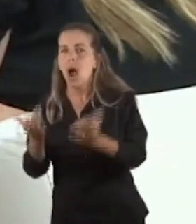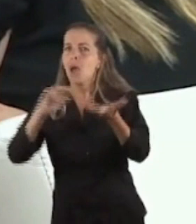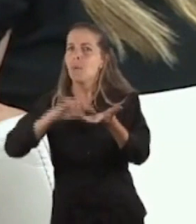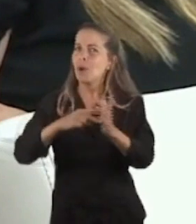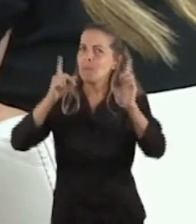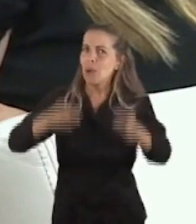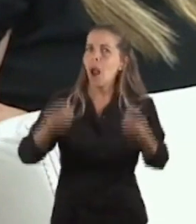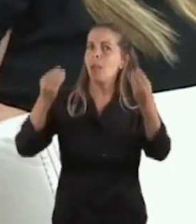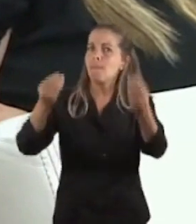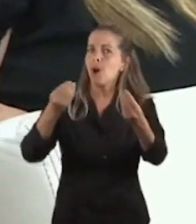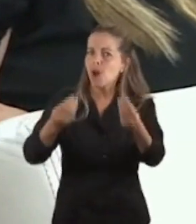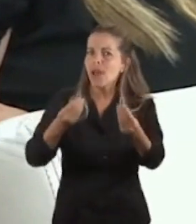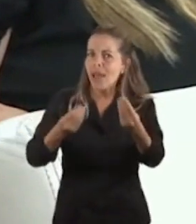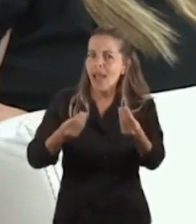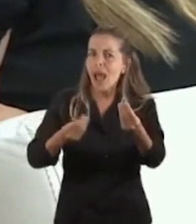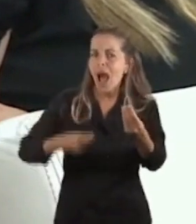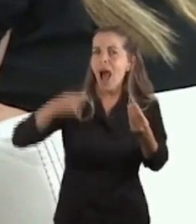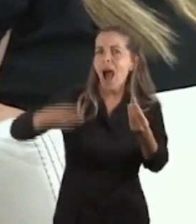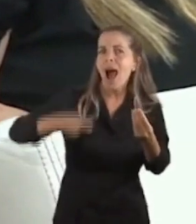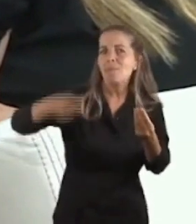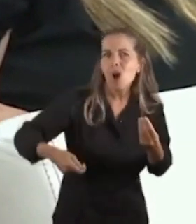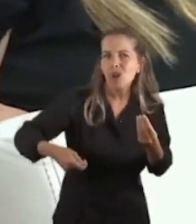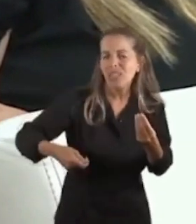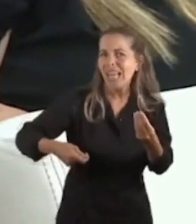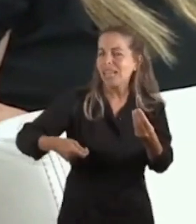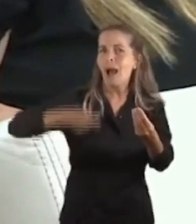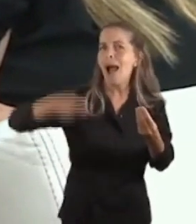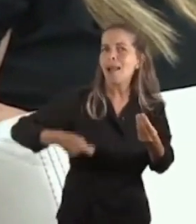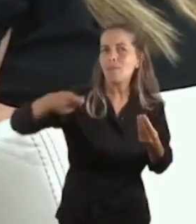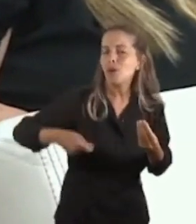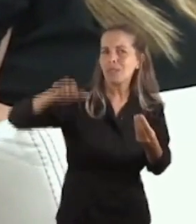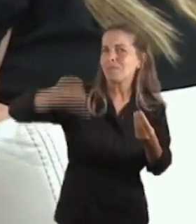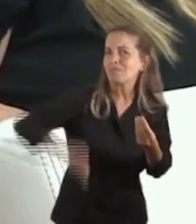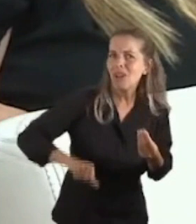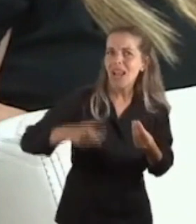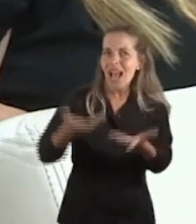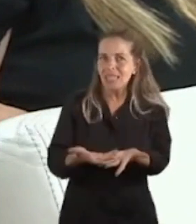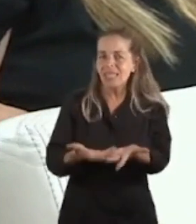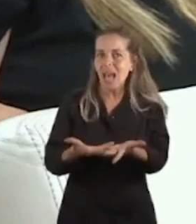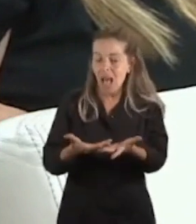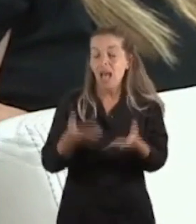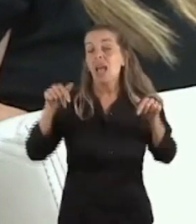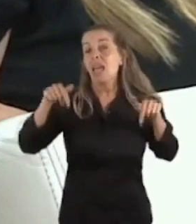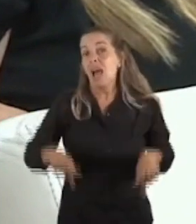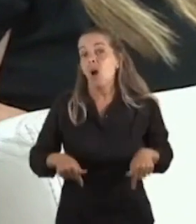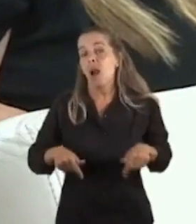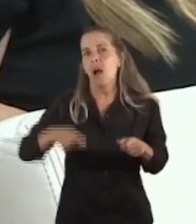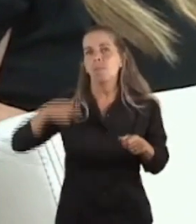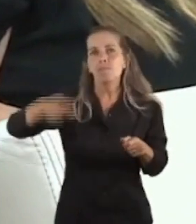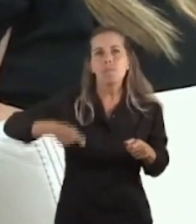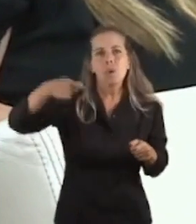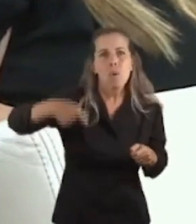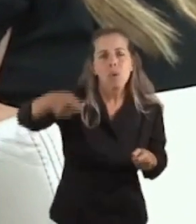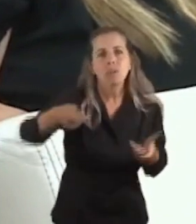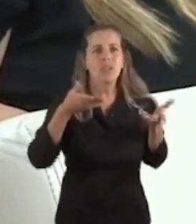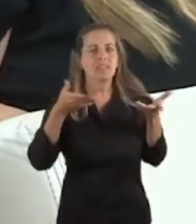es eh chico digamos este es este limitado y dado el aumento que hay hoy de de los